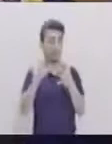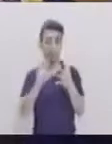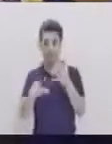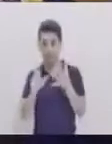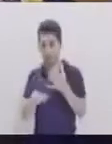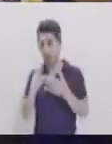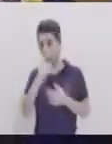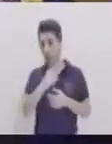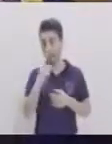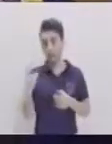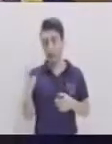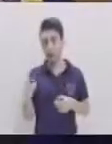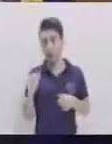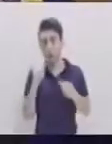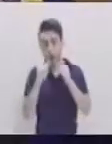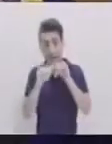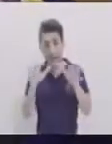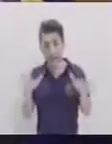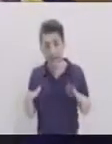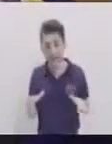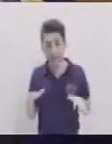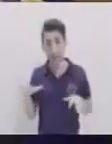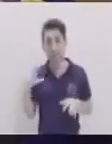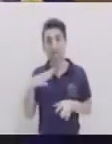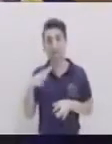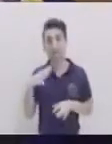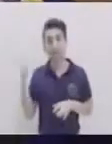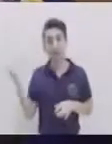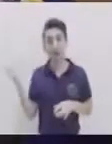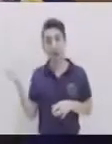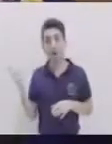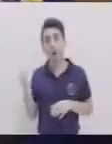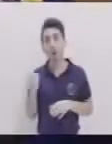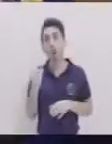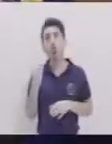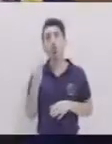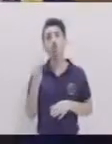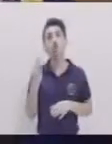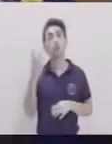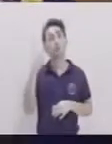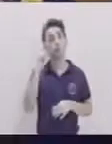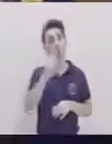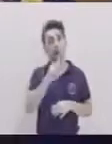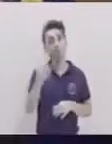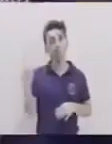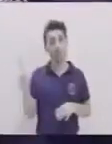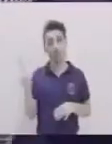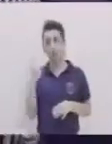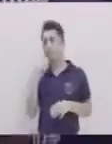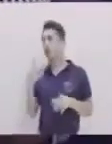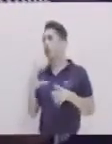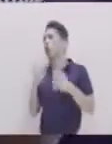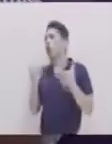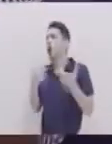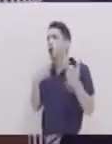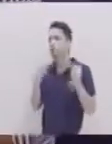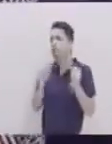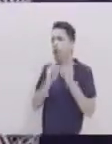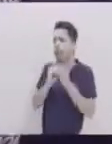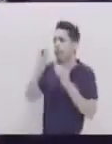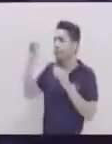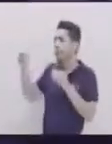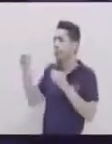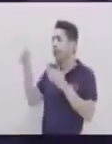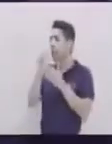de cada uno de estos animales encontramos el número que lo representa. ¿Cómo podemos